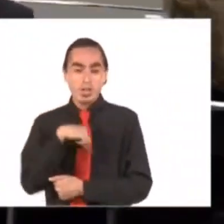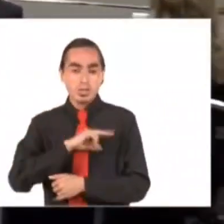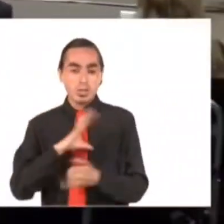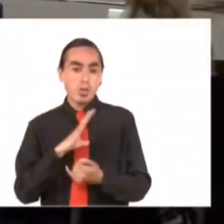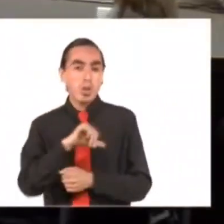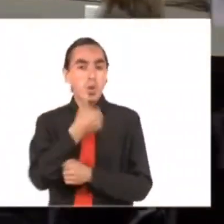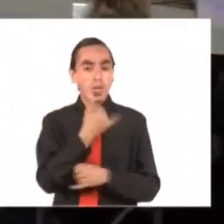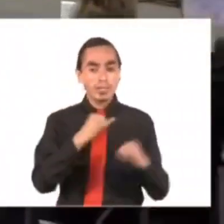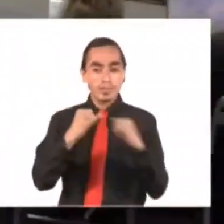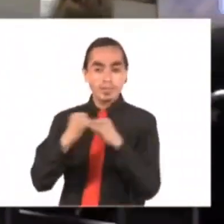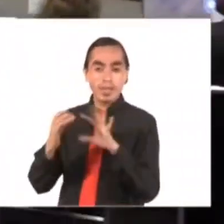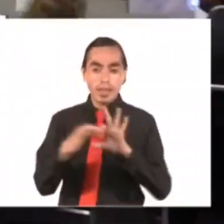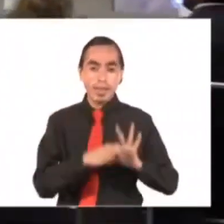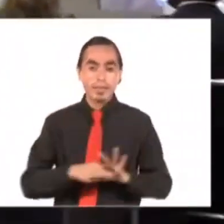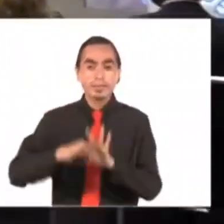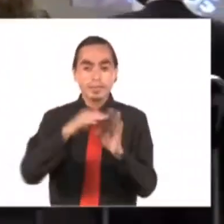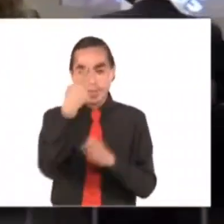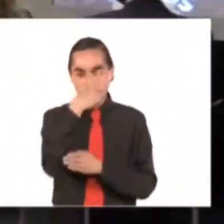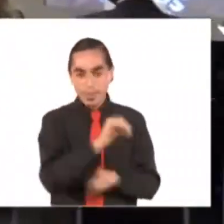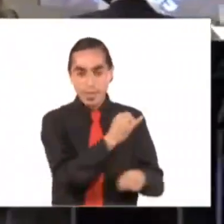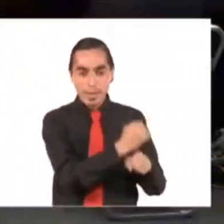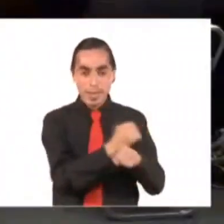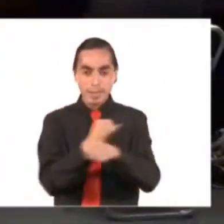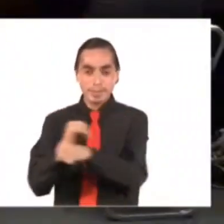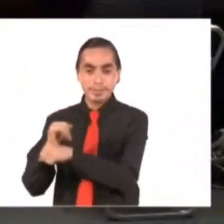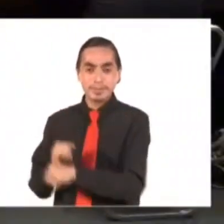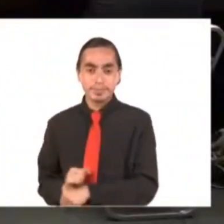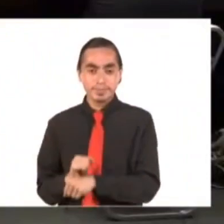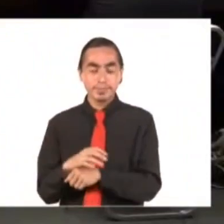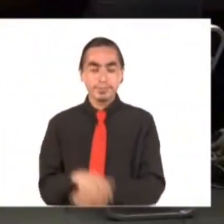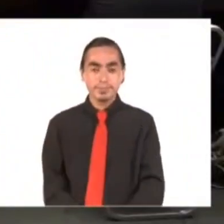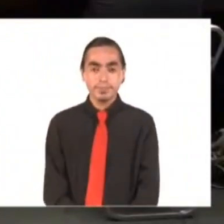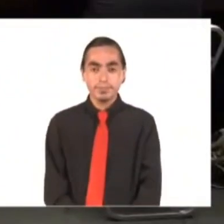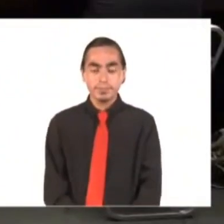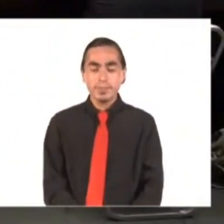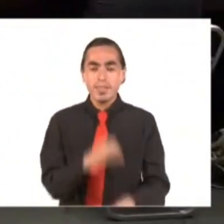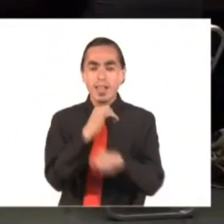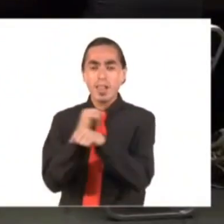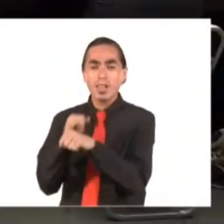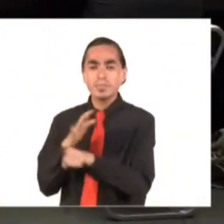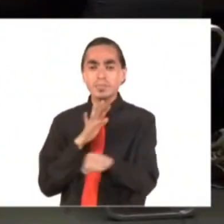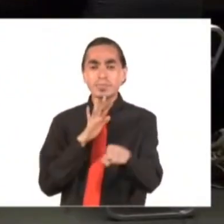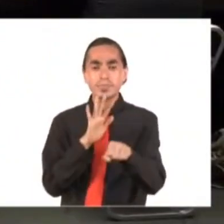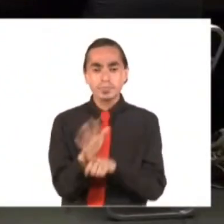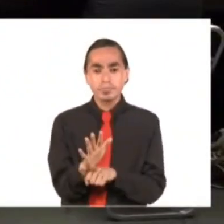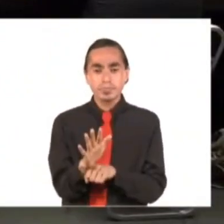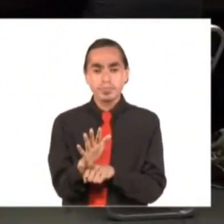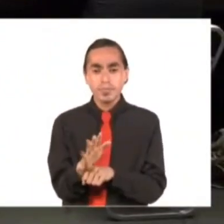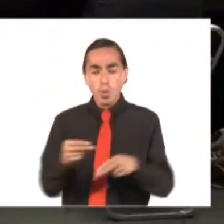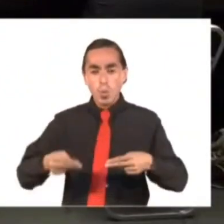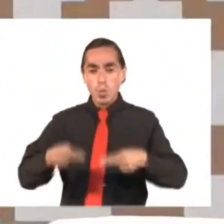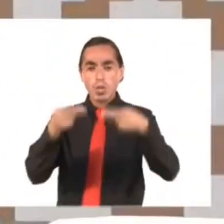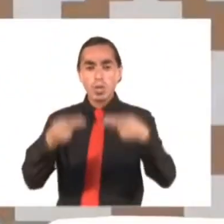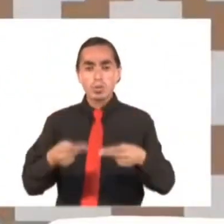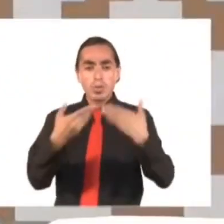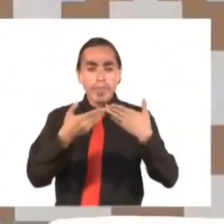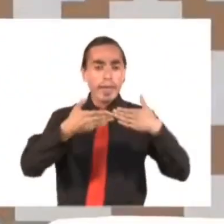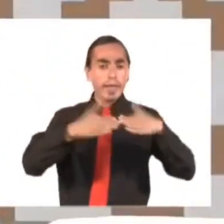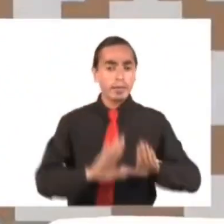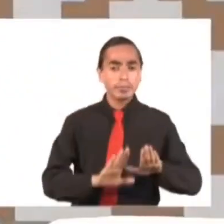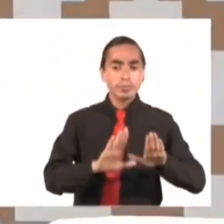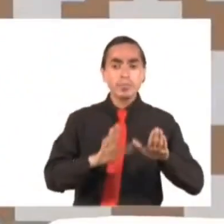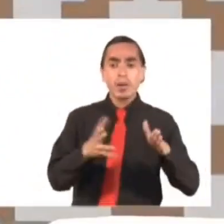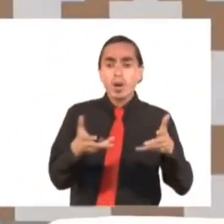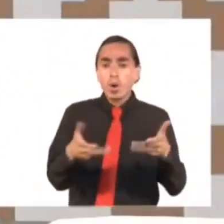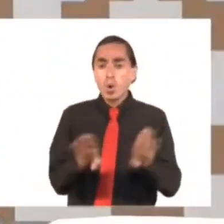de la ciudad, a investigar qué se necesitaba para abrir y operar un negocio en la Ciudad de México. Hacer